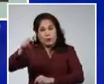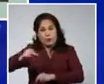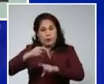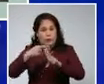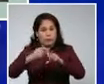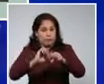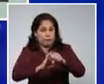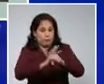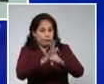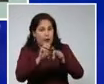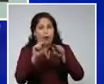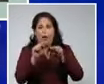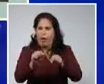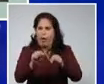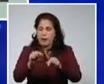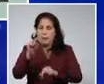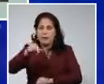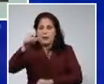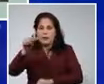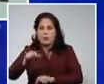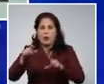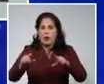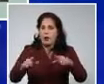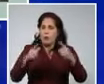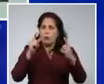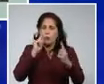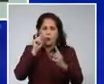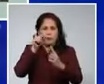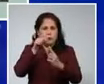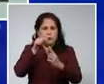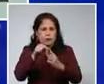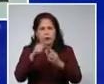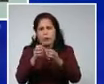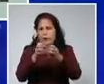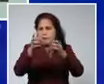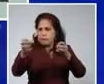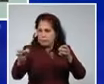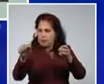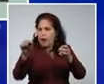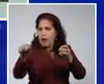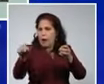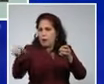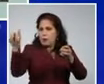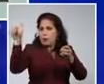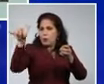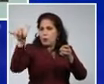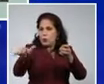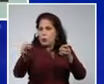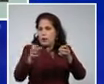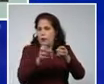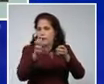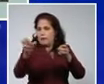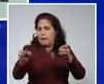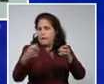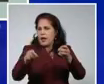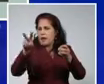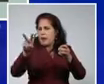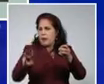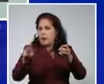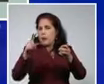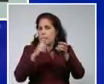la existencia de viajeros que cumplen su protocolo de aislamiento y evaluación por